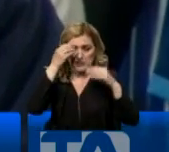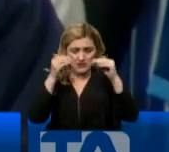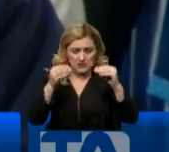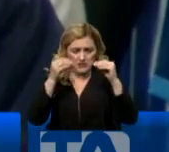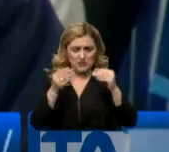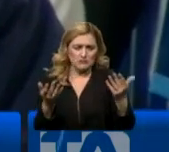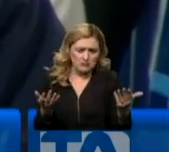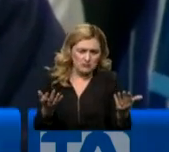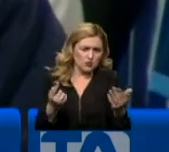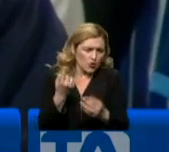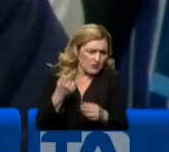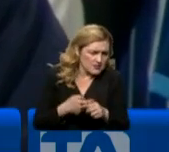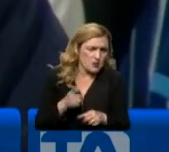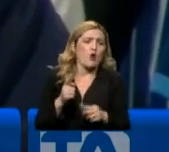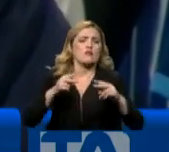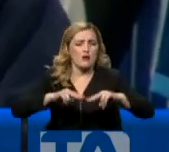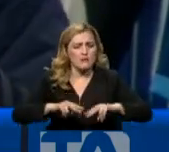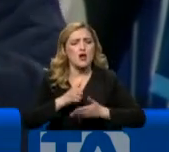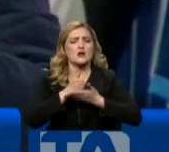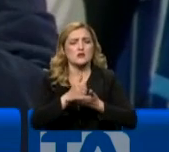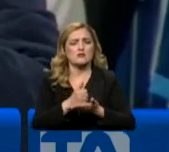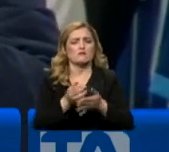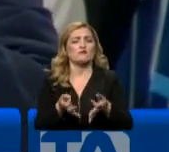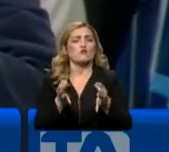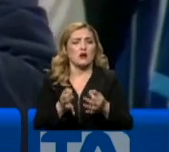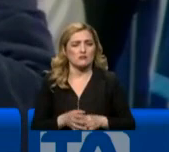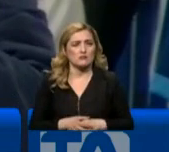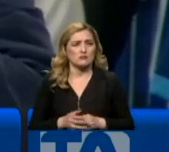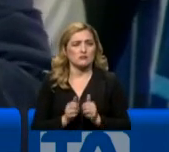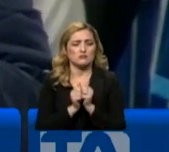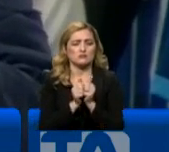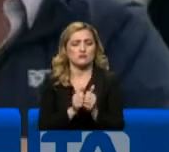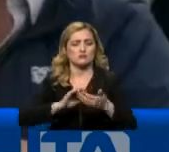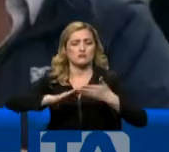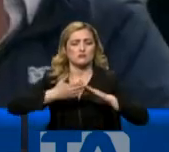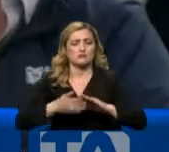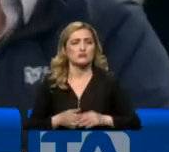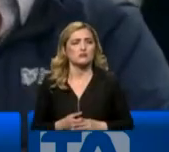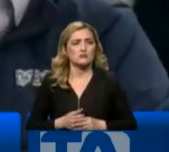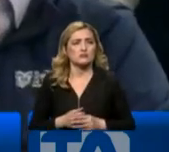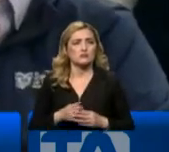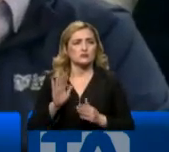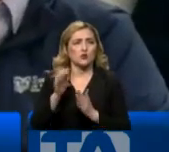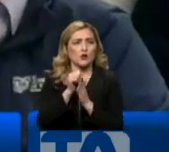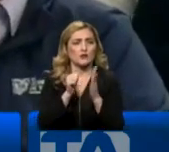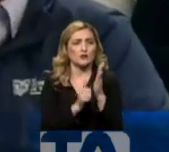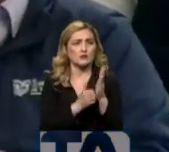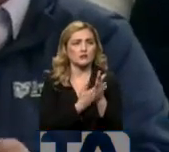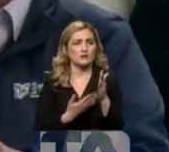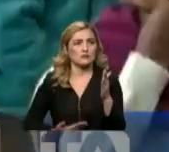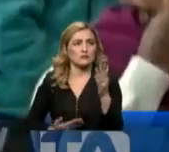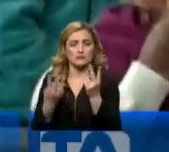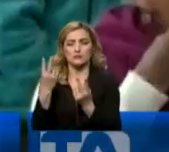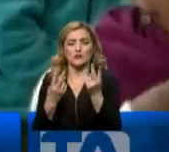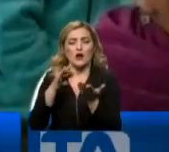a nuestros niños y jóvenes del campo, sino que sirven como el mecanismo de unión, de comunidad. Dentro de su agenda, el presidente Moreno visitó el